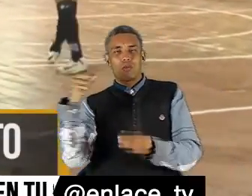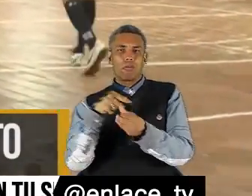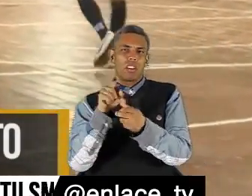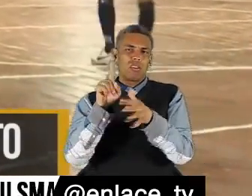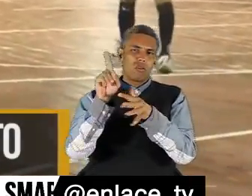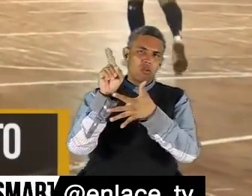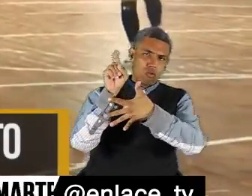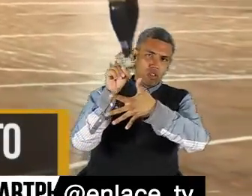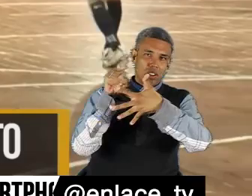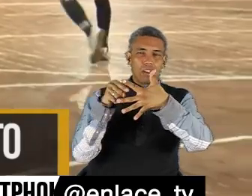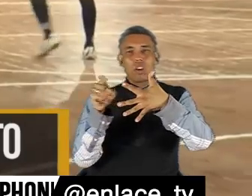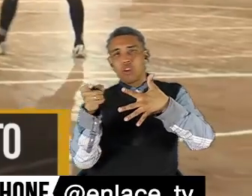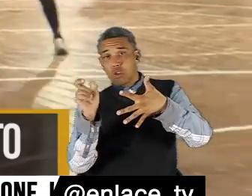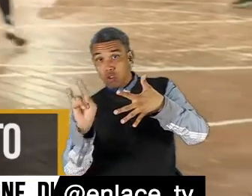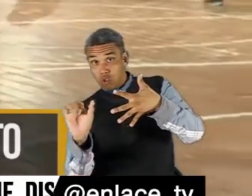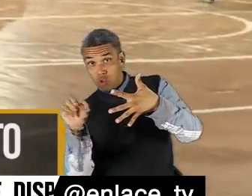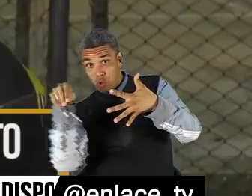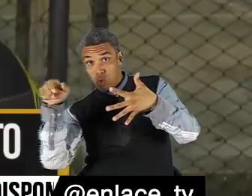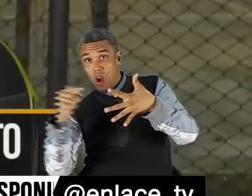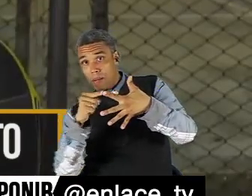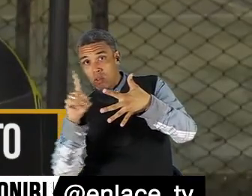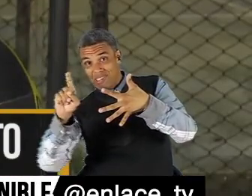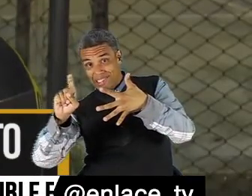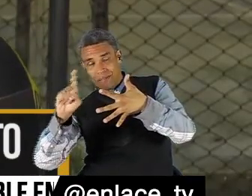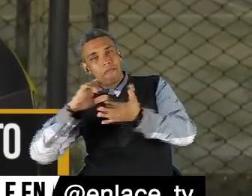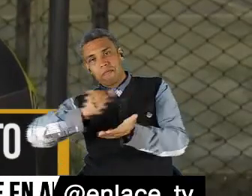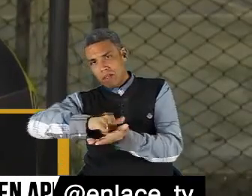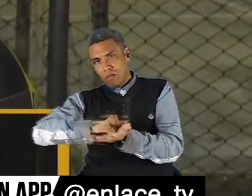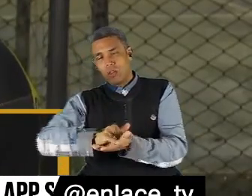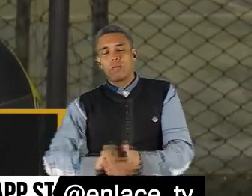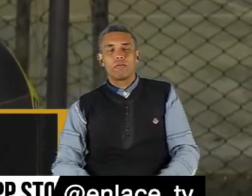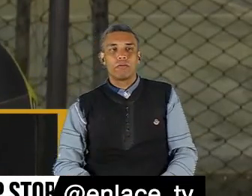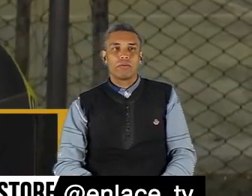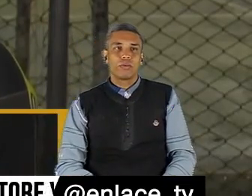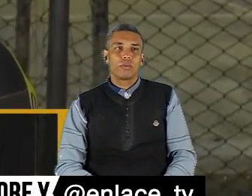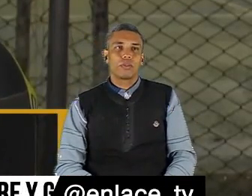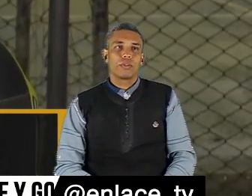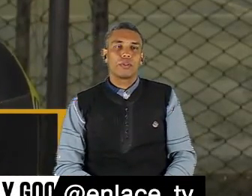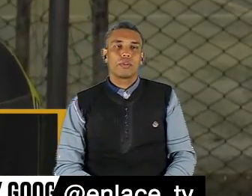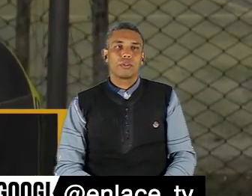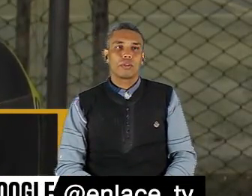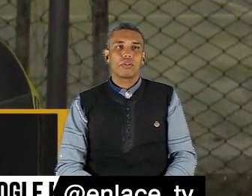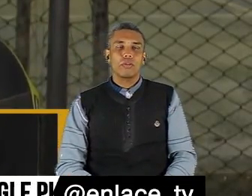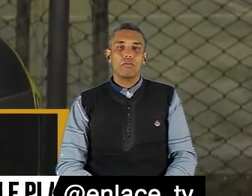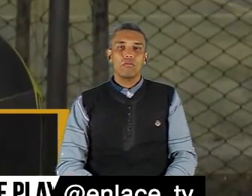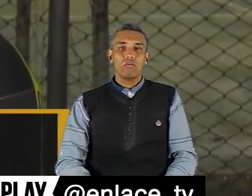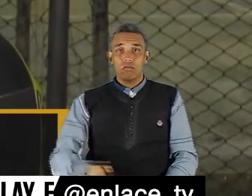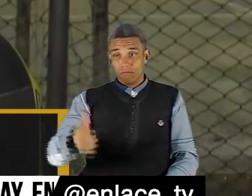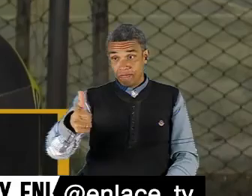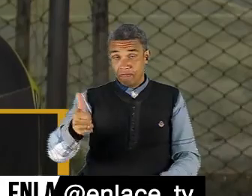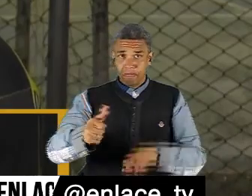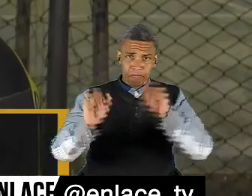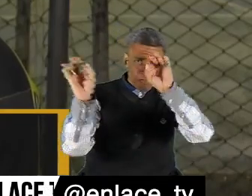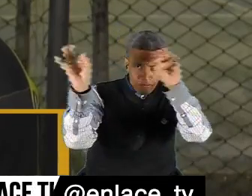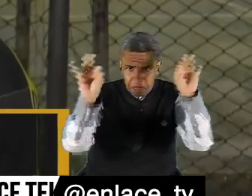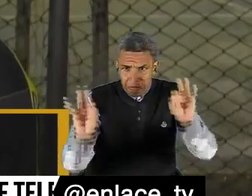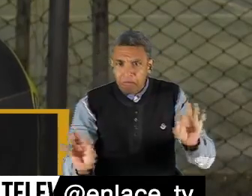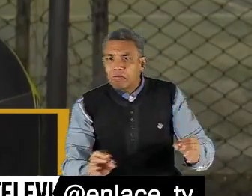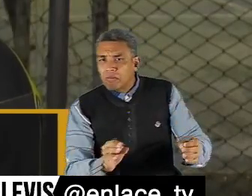El Guamo con la misma cantidad de unidades. La organización pues está muy buena, igual que